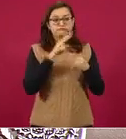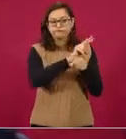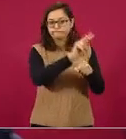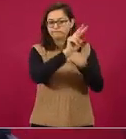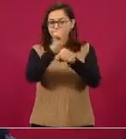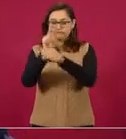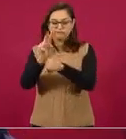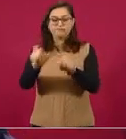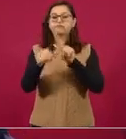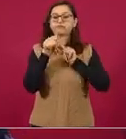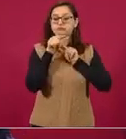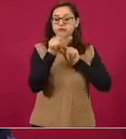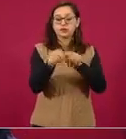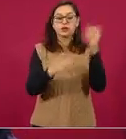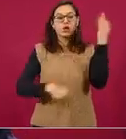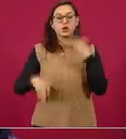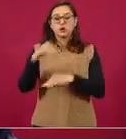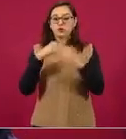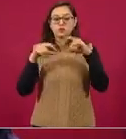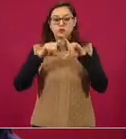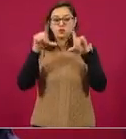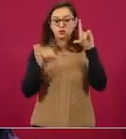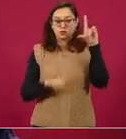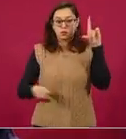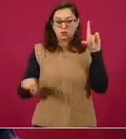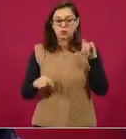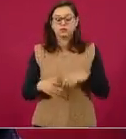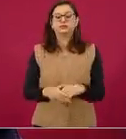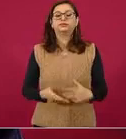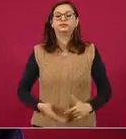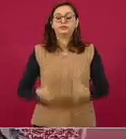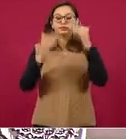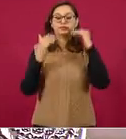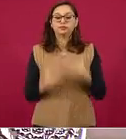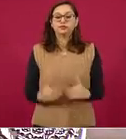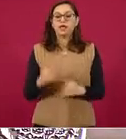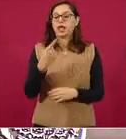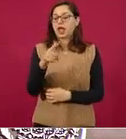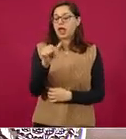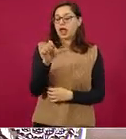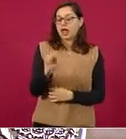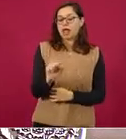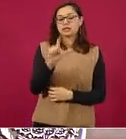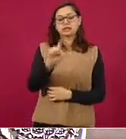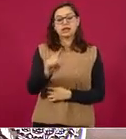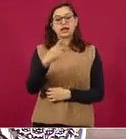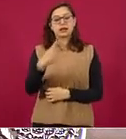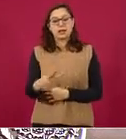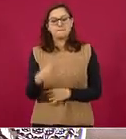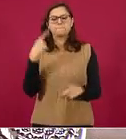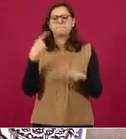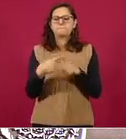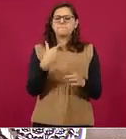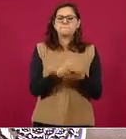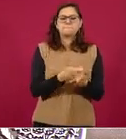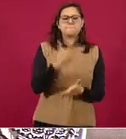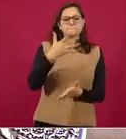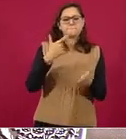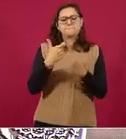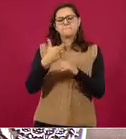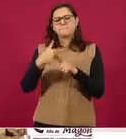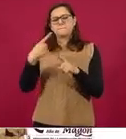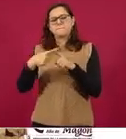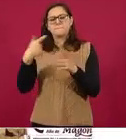las gasolineras del país. ¿Y quién es quién en el gas LP? En el gas LP vemos también esa